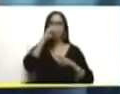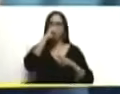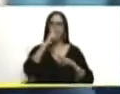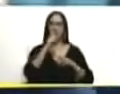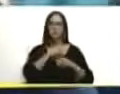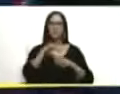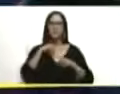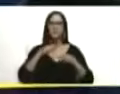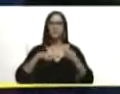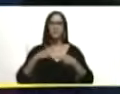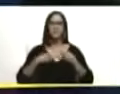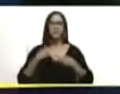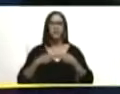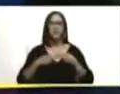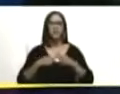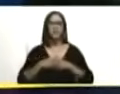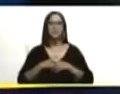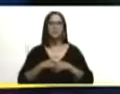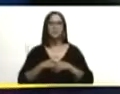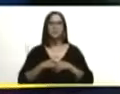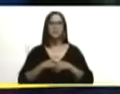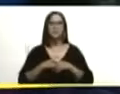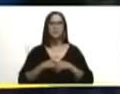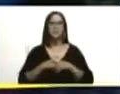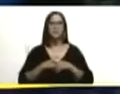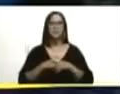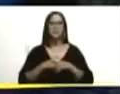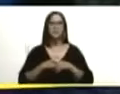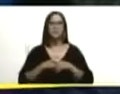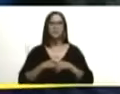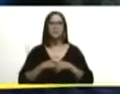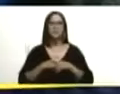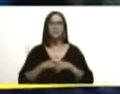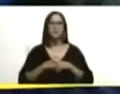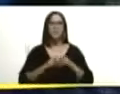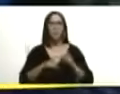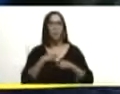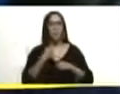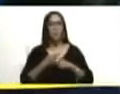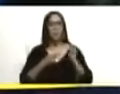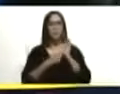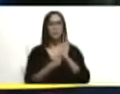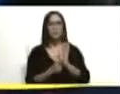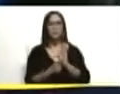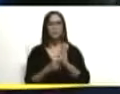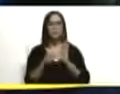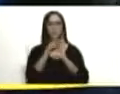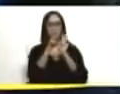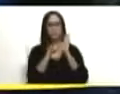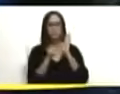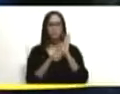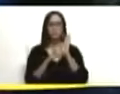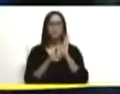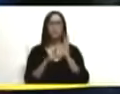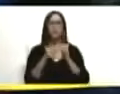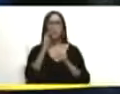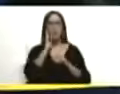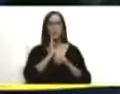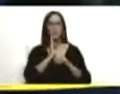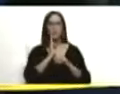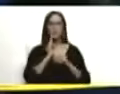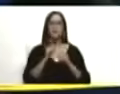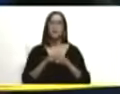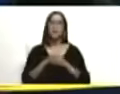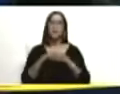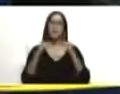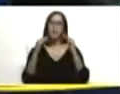militancia revolucionaria. ¿Ah? Naguara. Después que se presentó La agenda alternativa bolivariana en el Colegio de Ingenieros